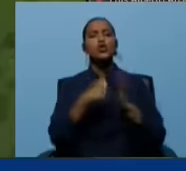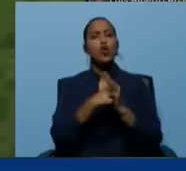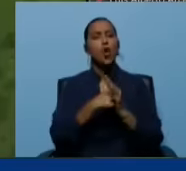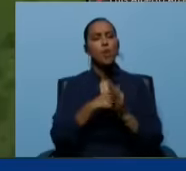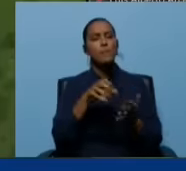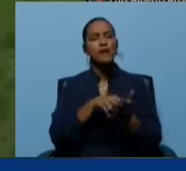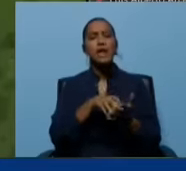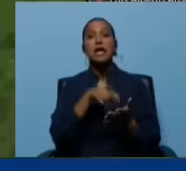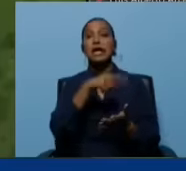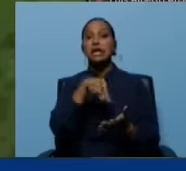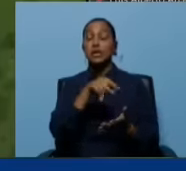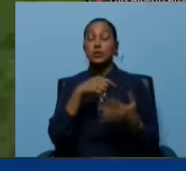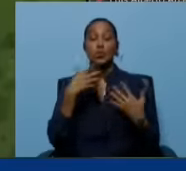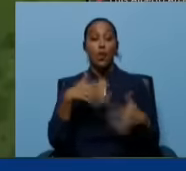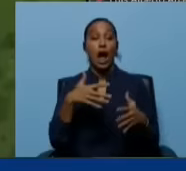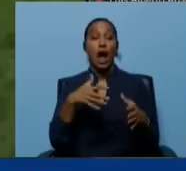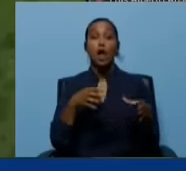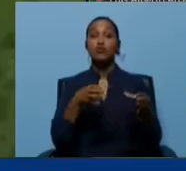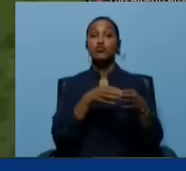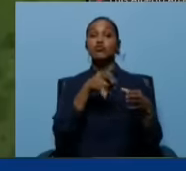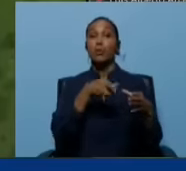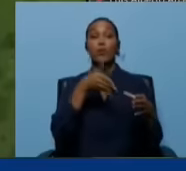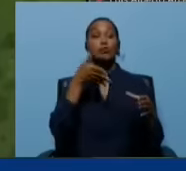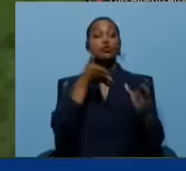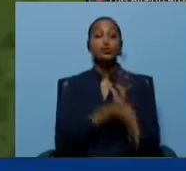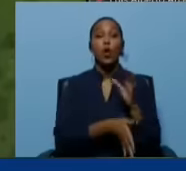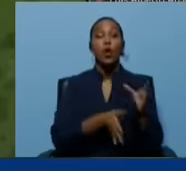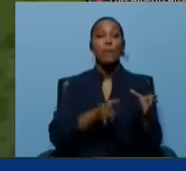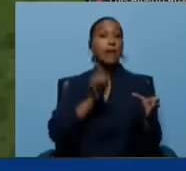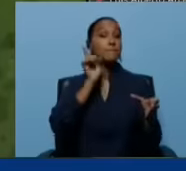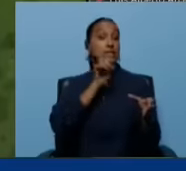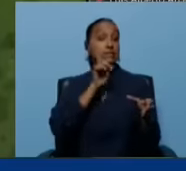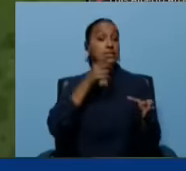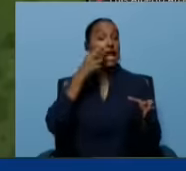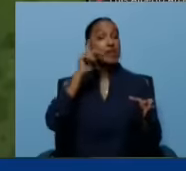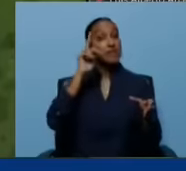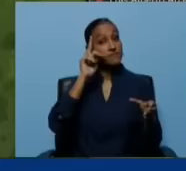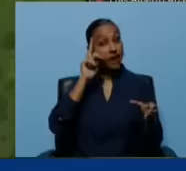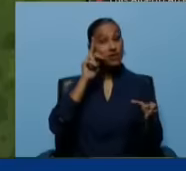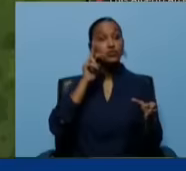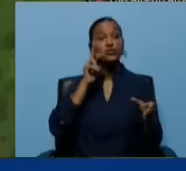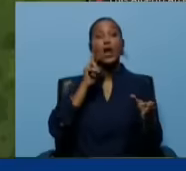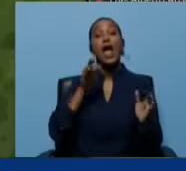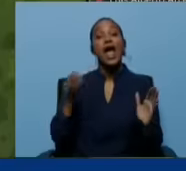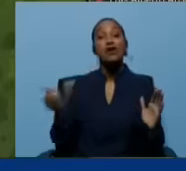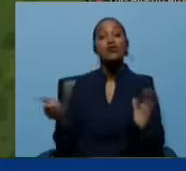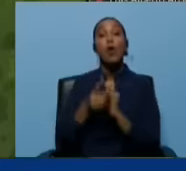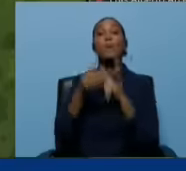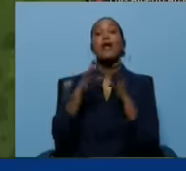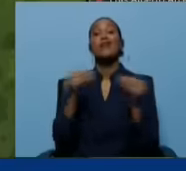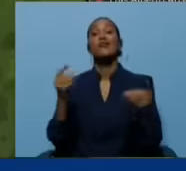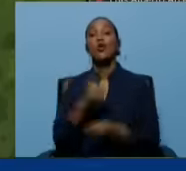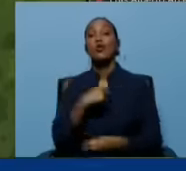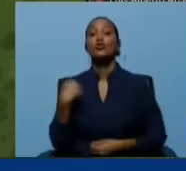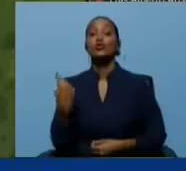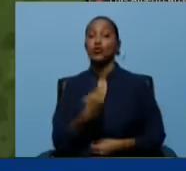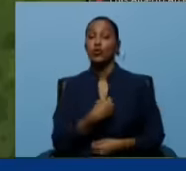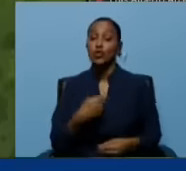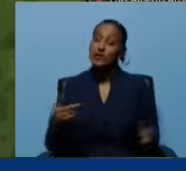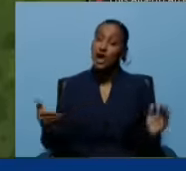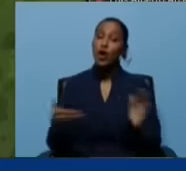injerencia externa contra la patria de Bolívar, que es la de todos nosotros, y contra la unidad de nuestra